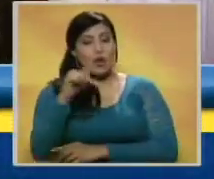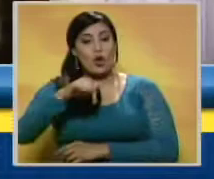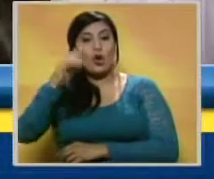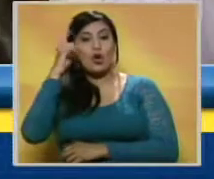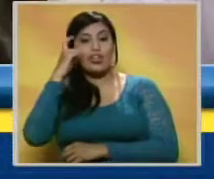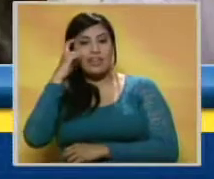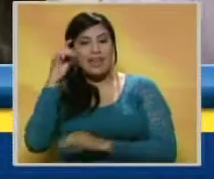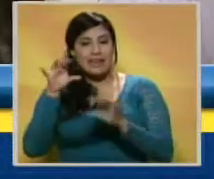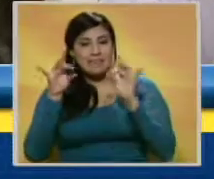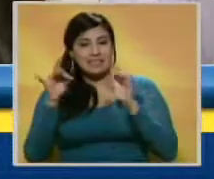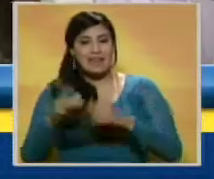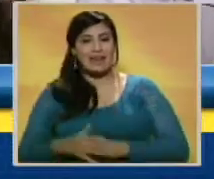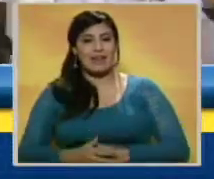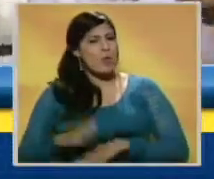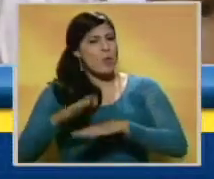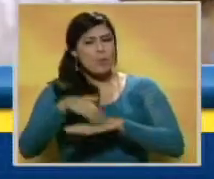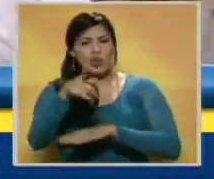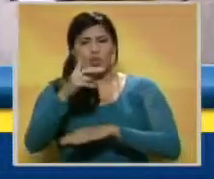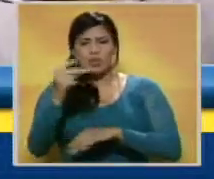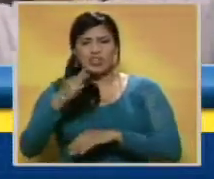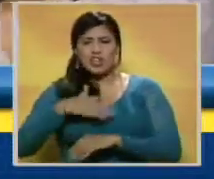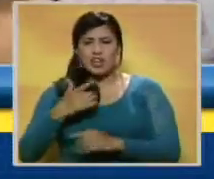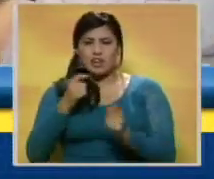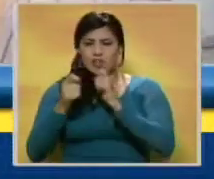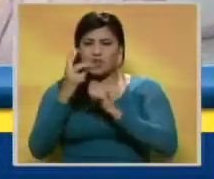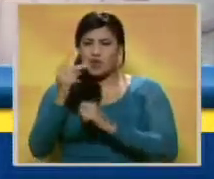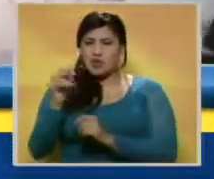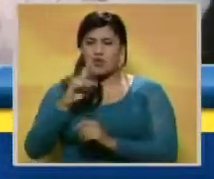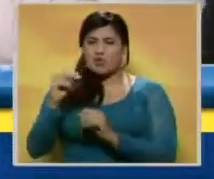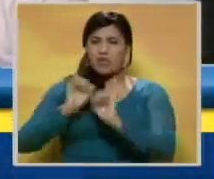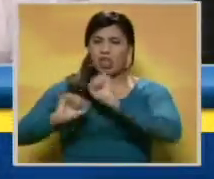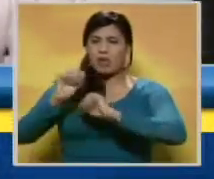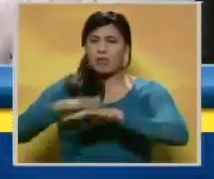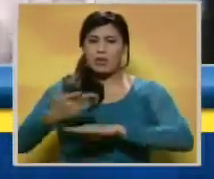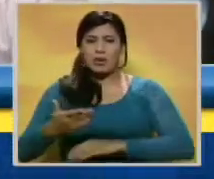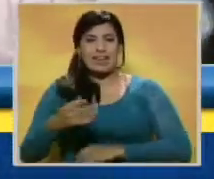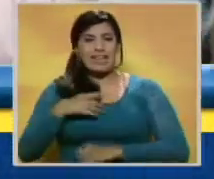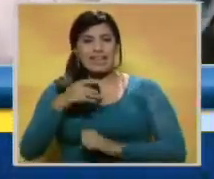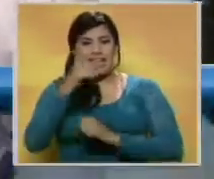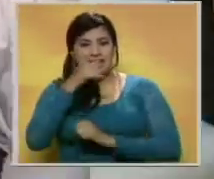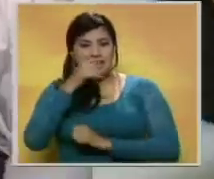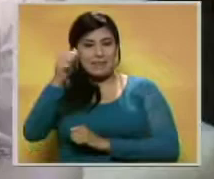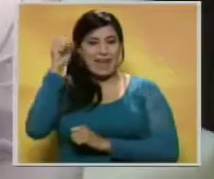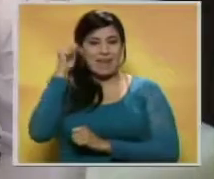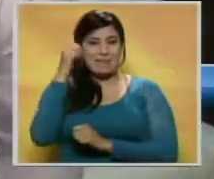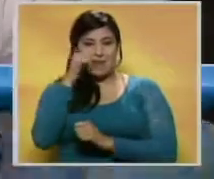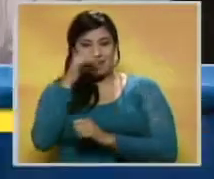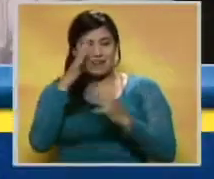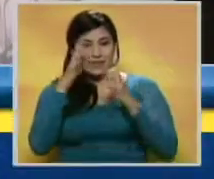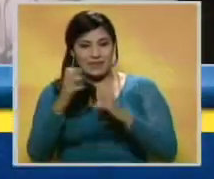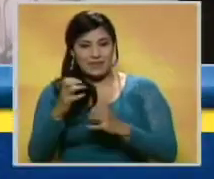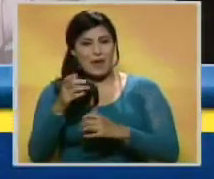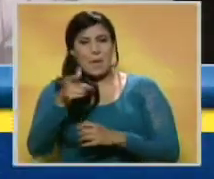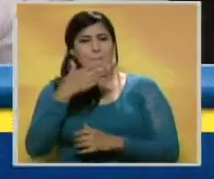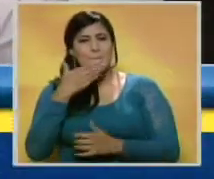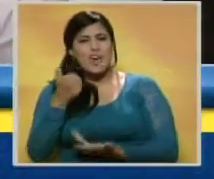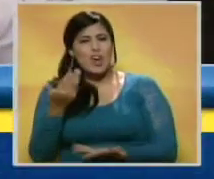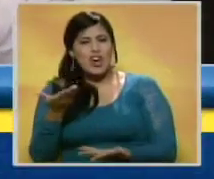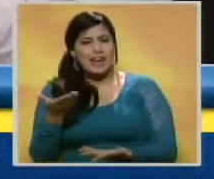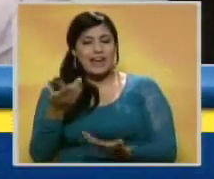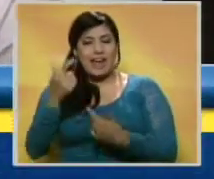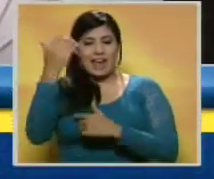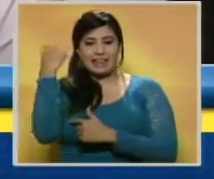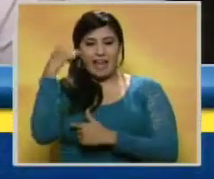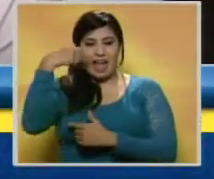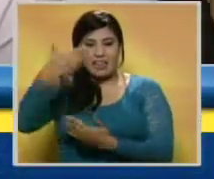día de eso. ¿Por qué tú no quieres que te entreviste? Porque yo voy a estar detrás de cámara. ¿Qué es lo mejor? ¿Detrás